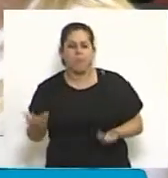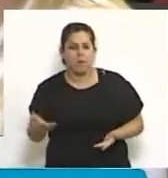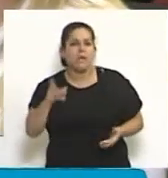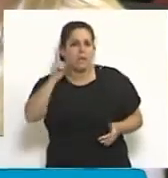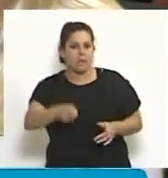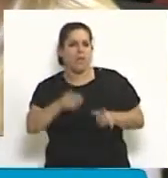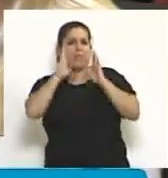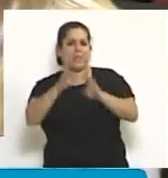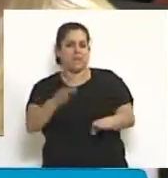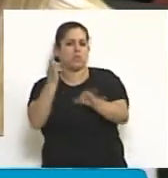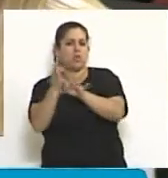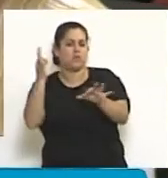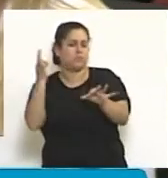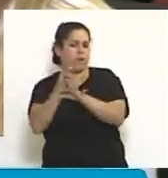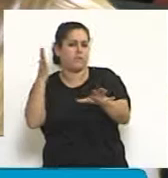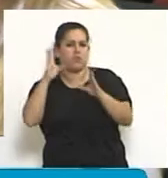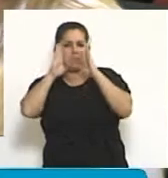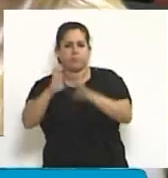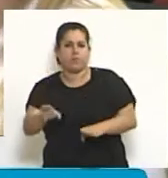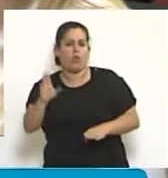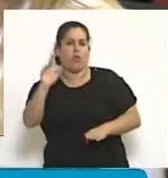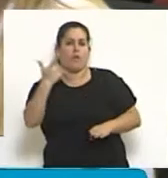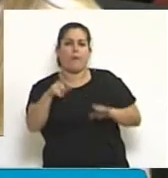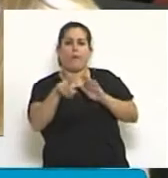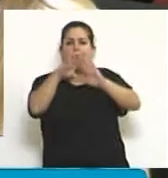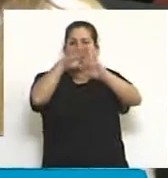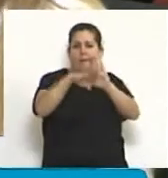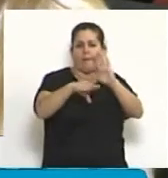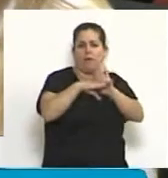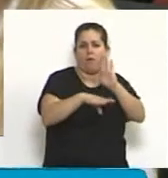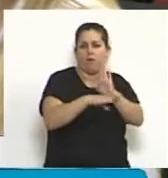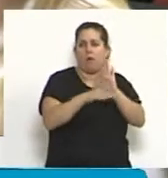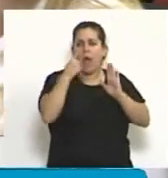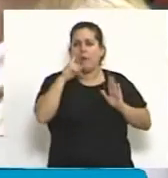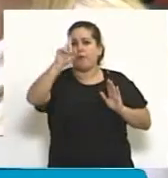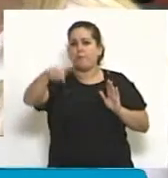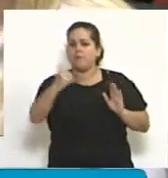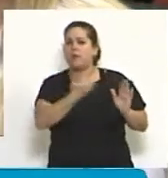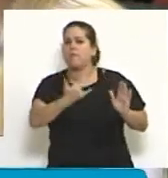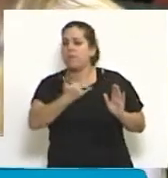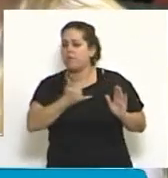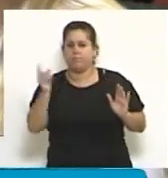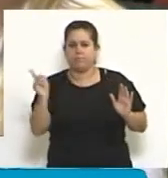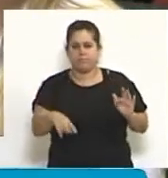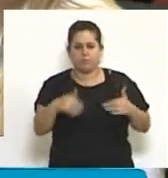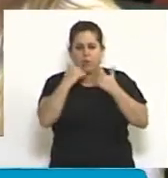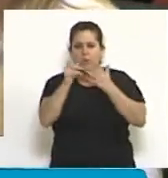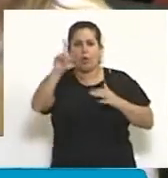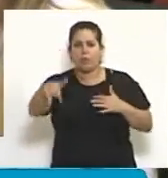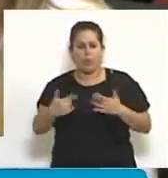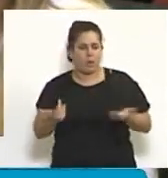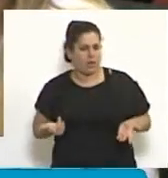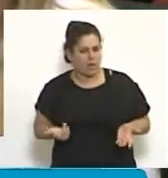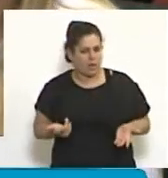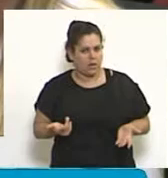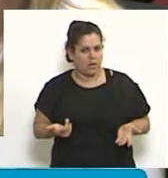una dedicación exclusiva. Ni siquiera hay un criterio para ver de dónde se va a sacar esa información sobre su disponibilidad a